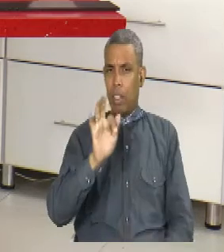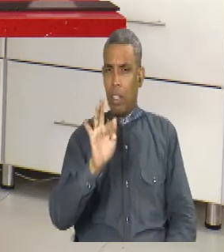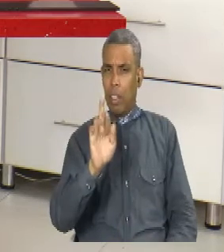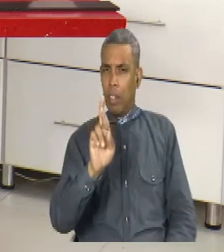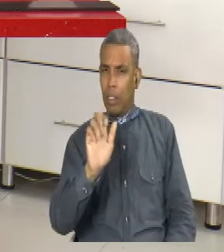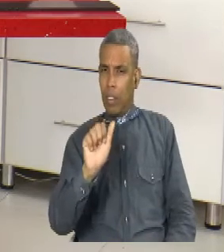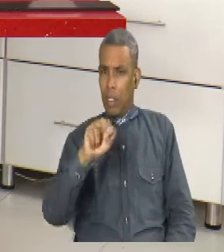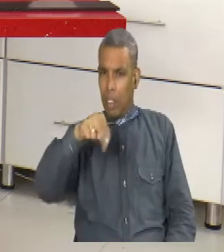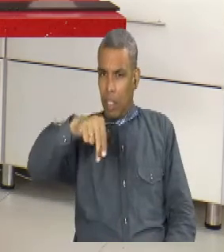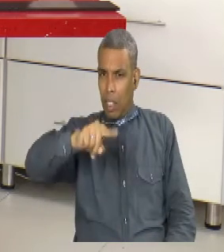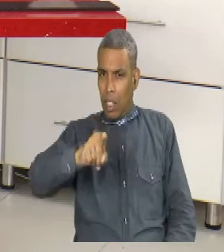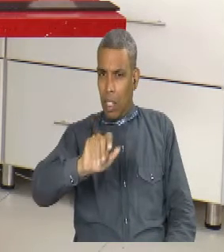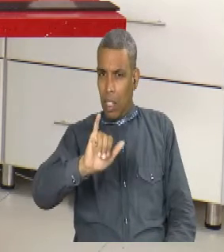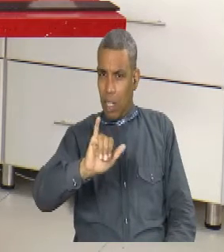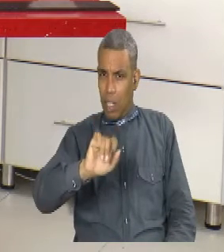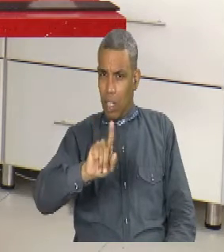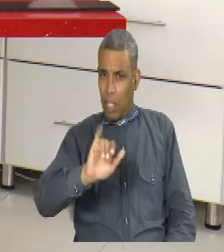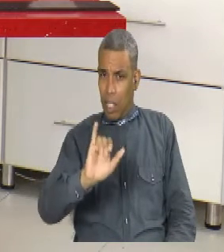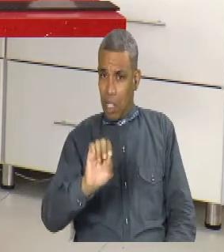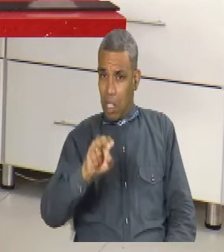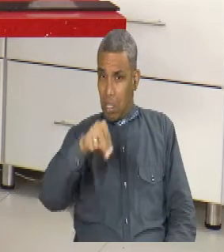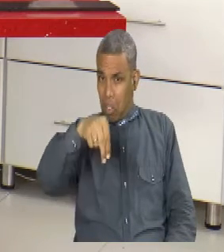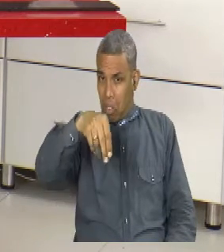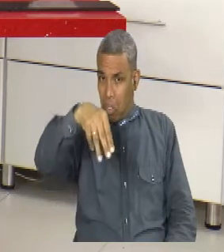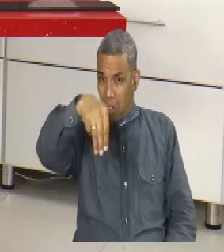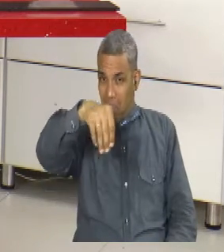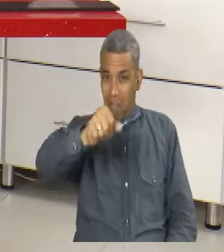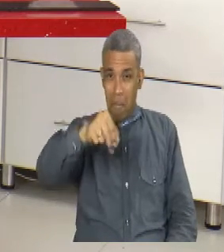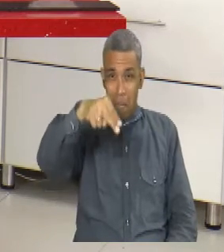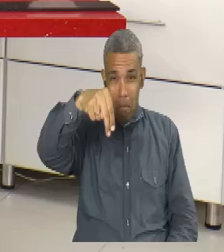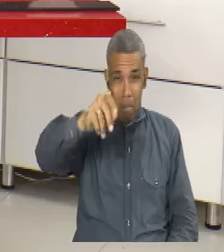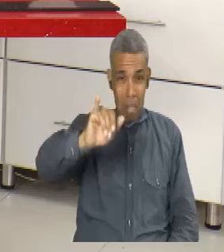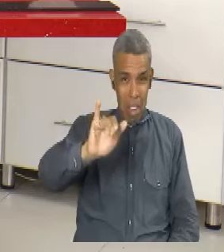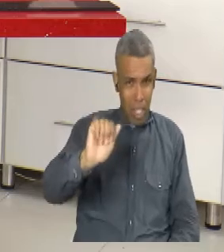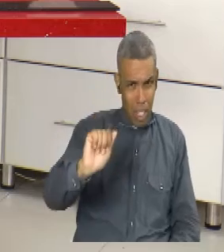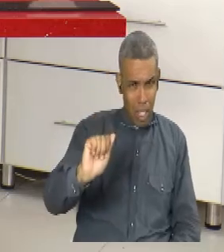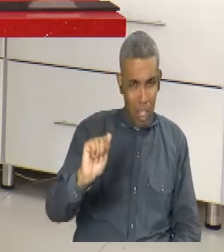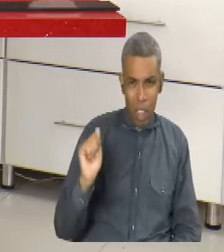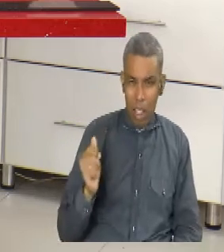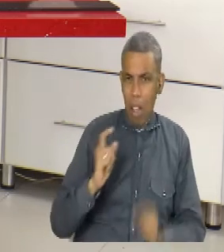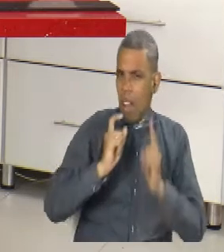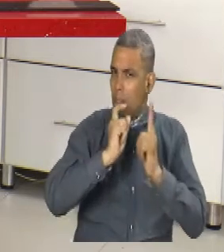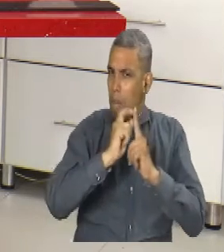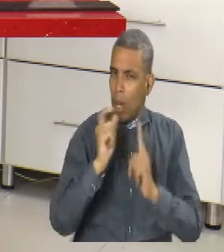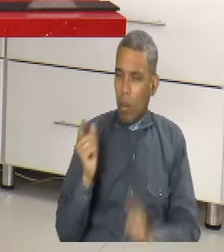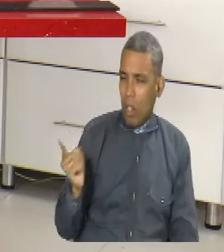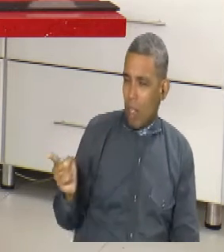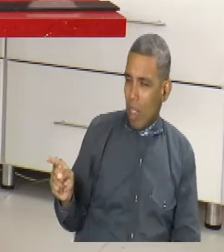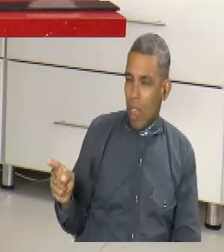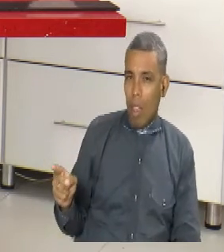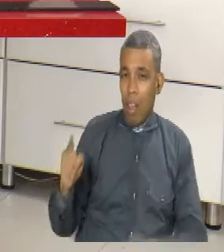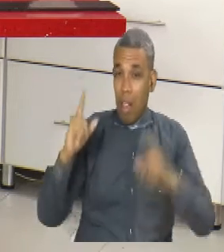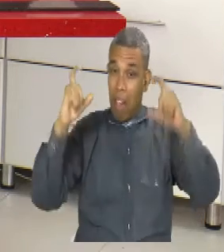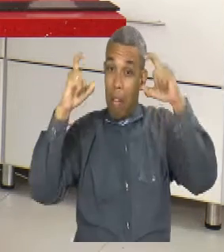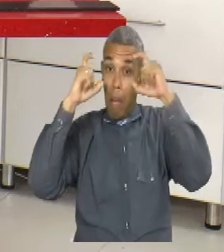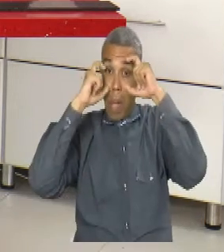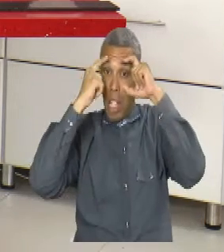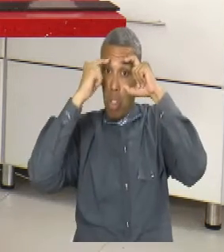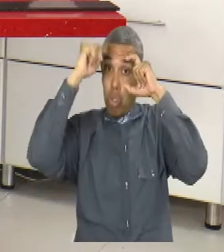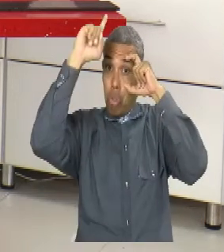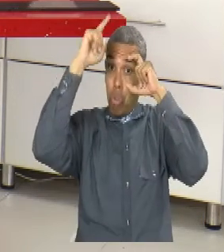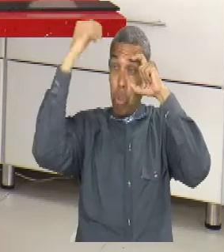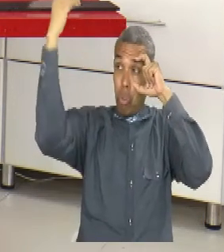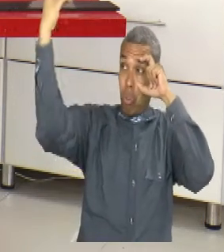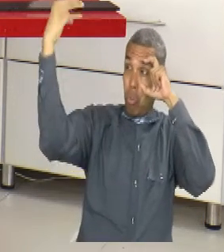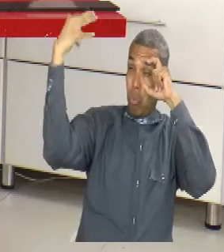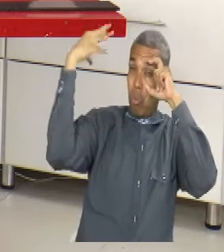las personas escucha la palabra transitions y ya la conocemos y la relacionamos con lentes que se oscurecen cuando el paciente se expone